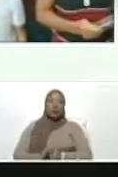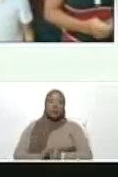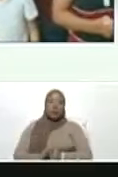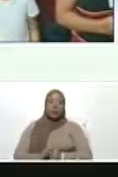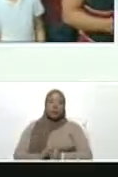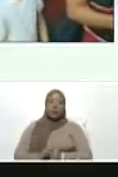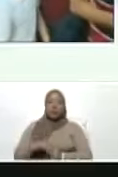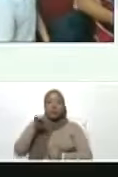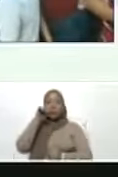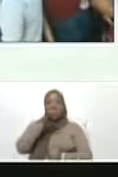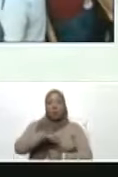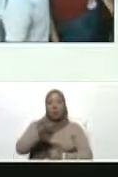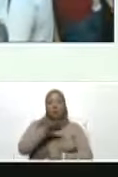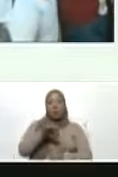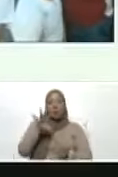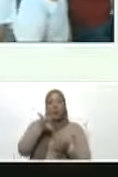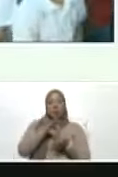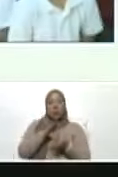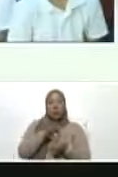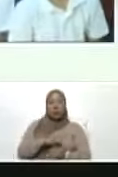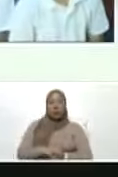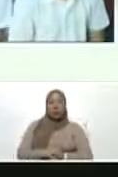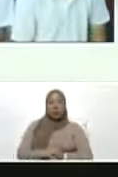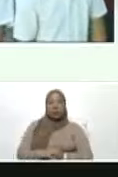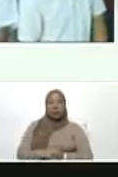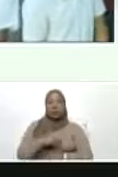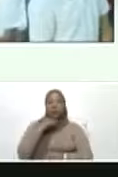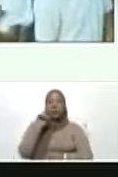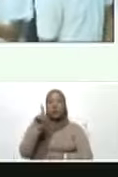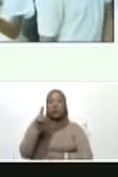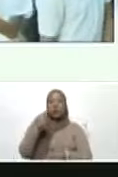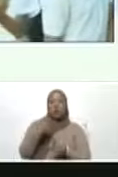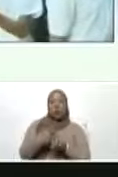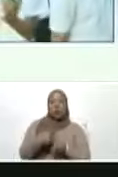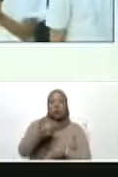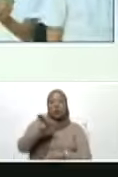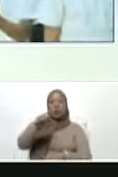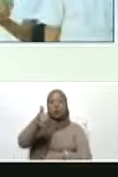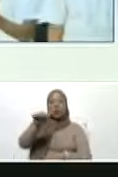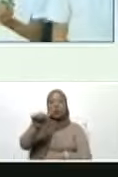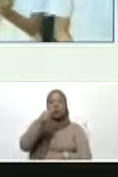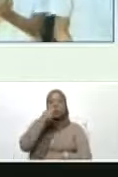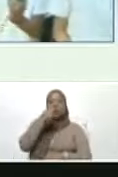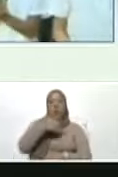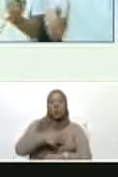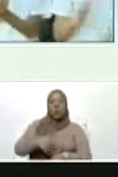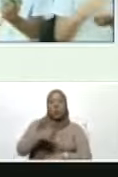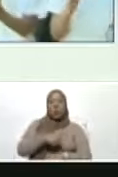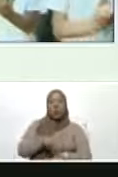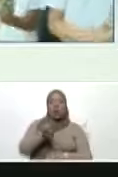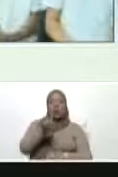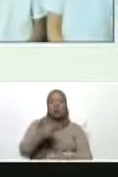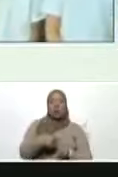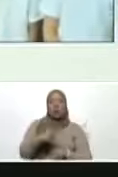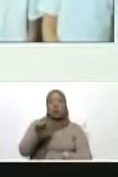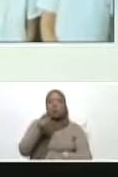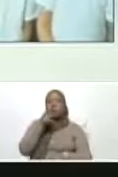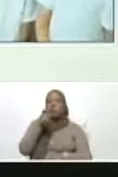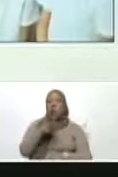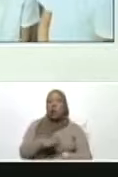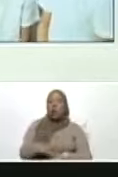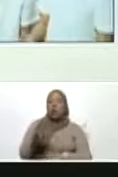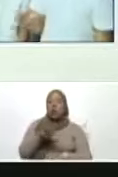El pueblo unido, con las 1x10 de los bricomiles, el 1x10 del buen